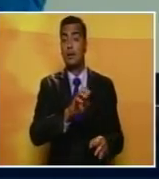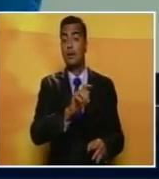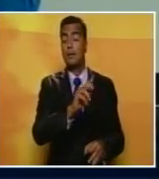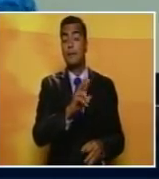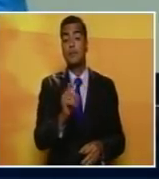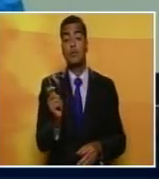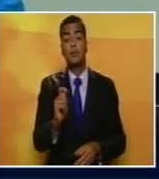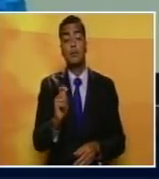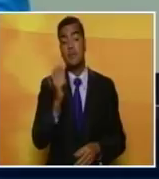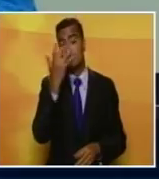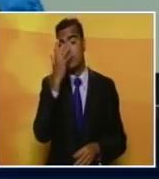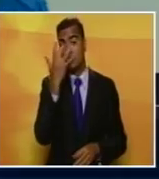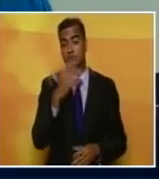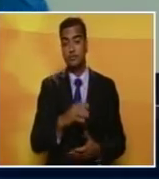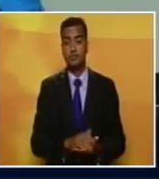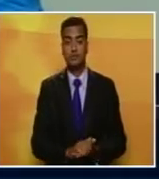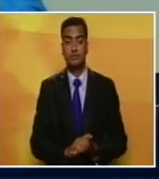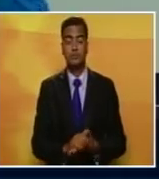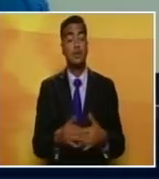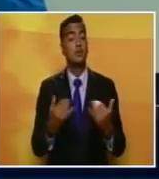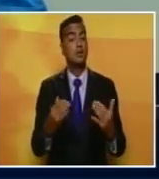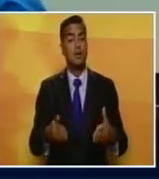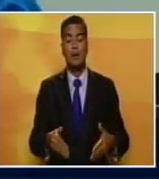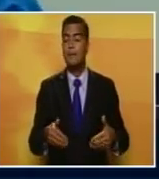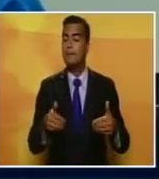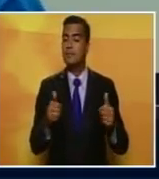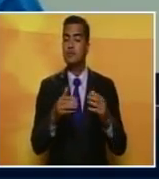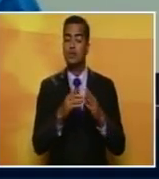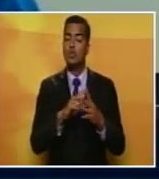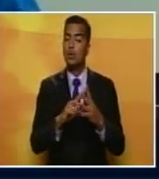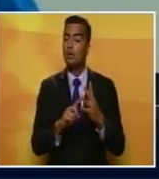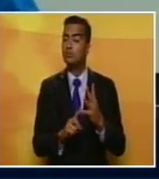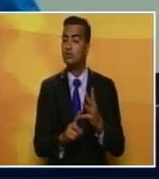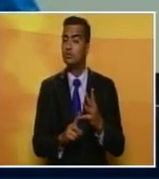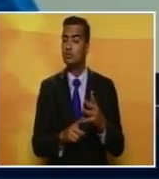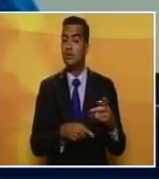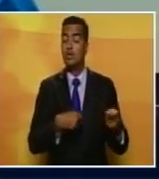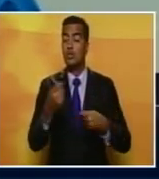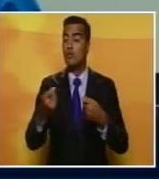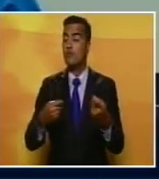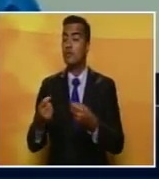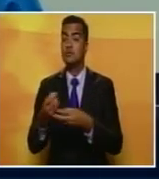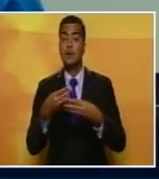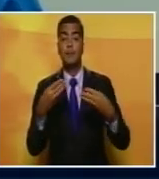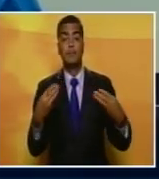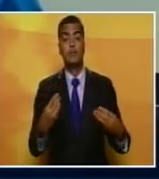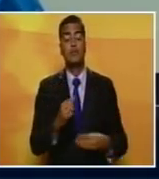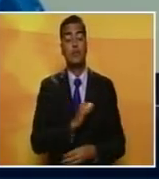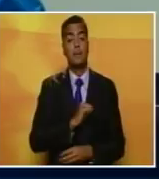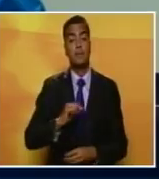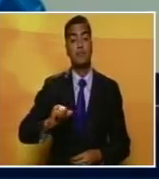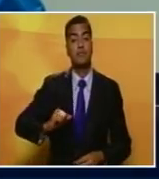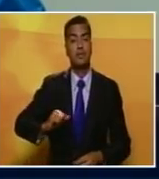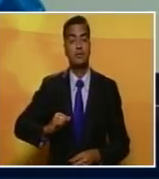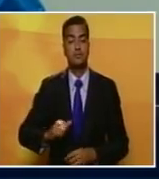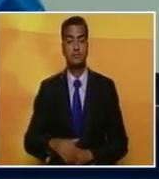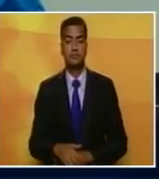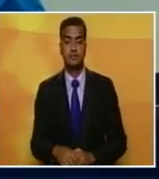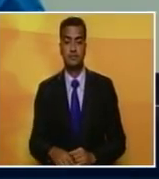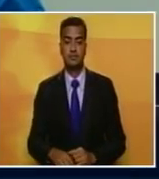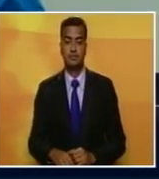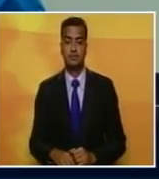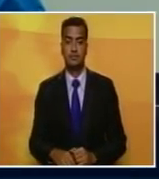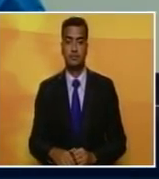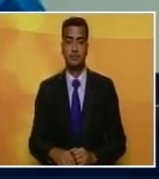financiero, económico, comercial. Anunció que el próximo 20 de febrero se iniciará la preventa de la criptomoneda venezolana, el Petro. Todos